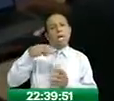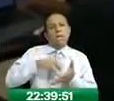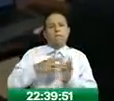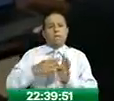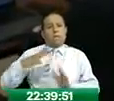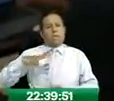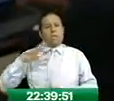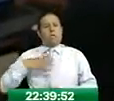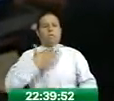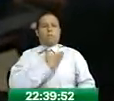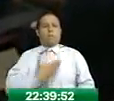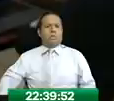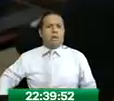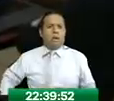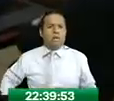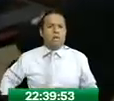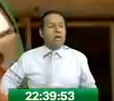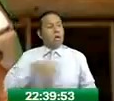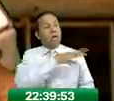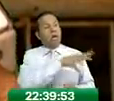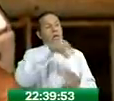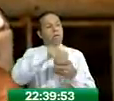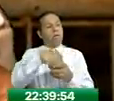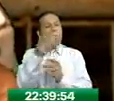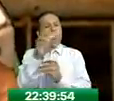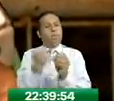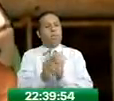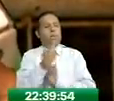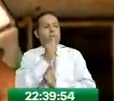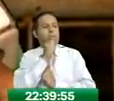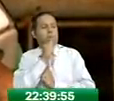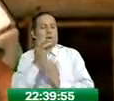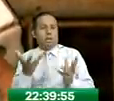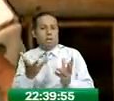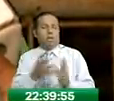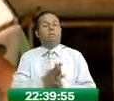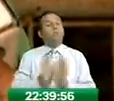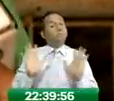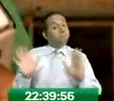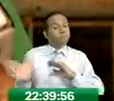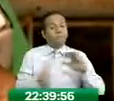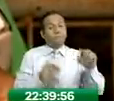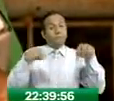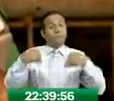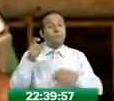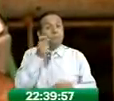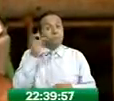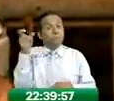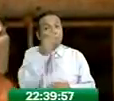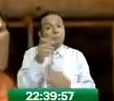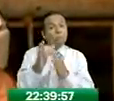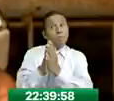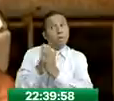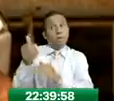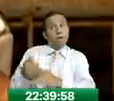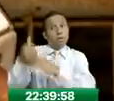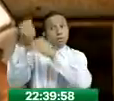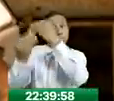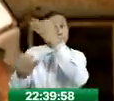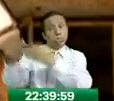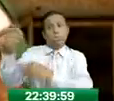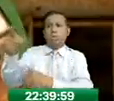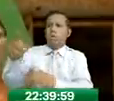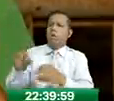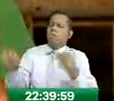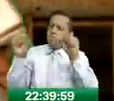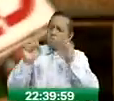pagos y atienda en una oficina paralela. También la fiscalía ha solicitado a este tribunal que se ratifique